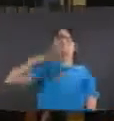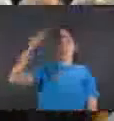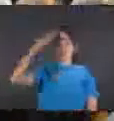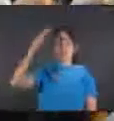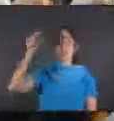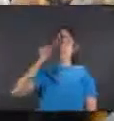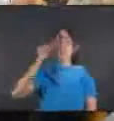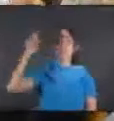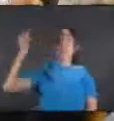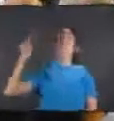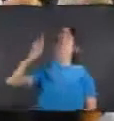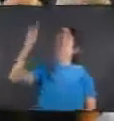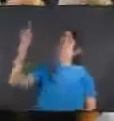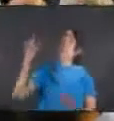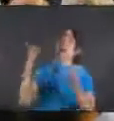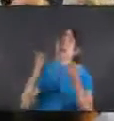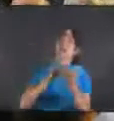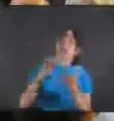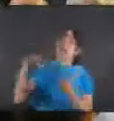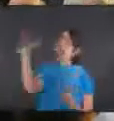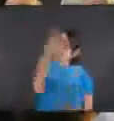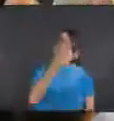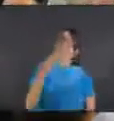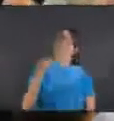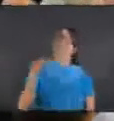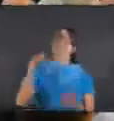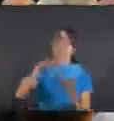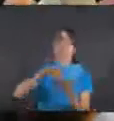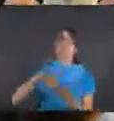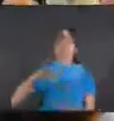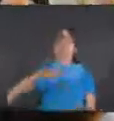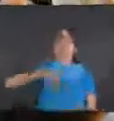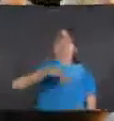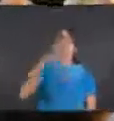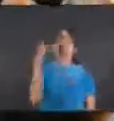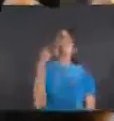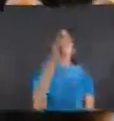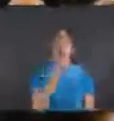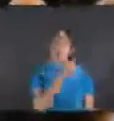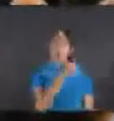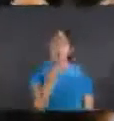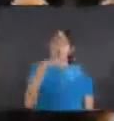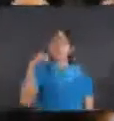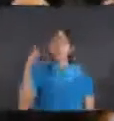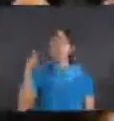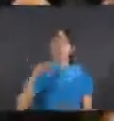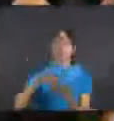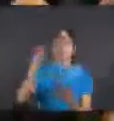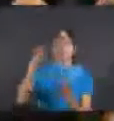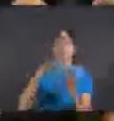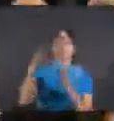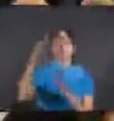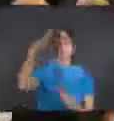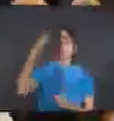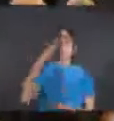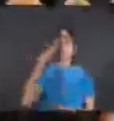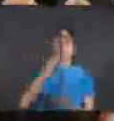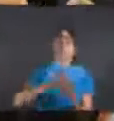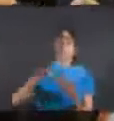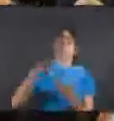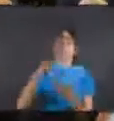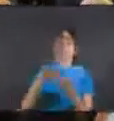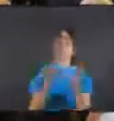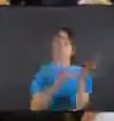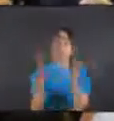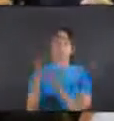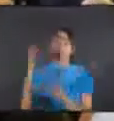las enfermedades, en medio de las necesidades, Señor. Yo te ruego, Señor, también que tengas misericordia de mis